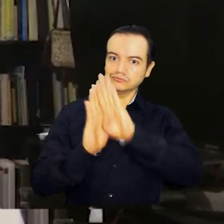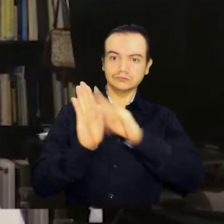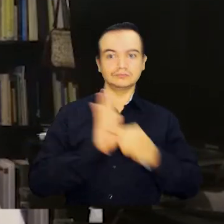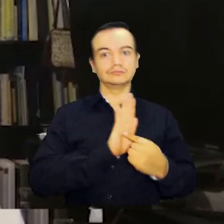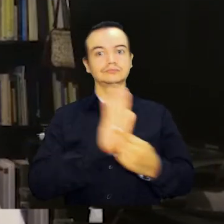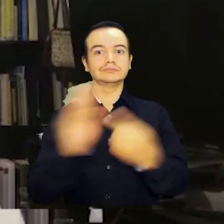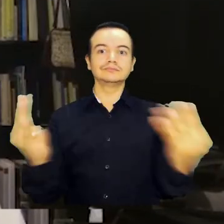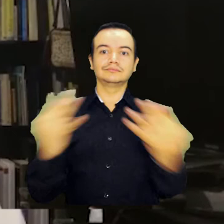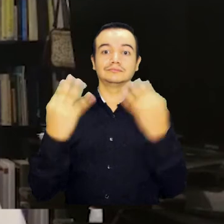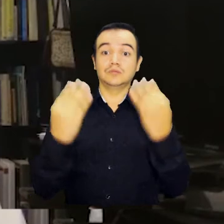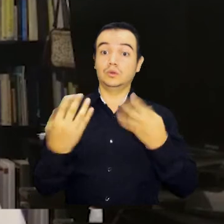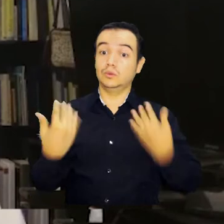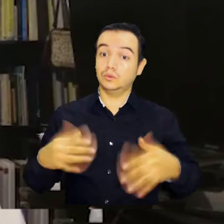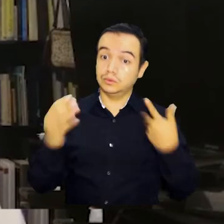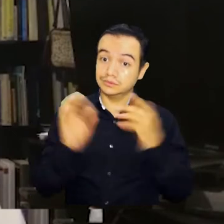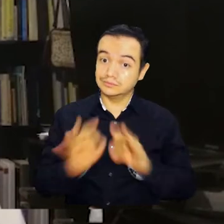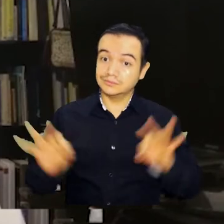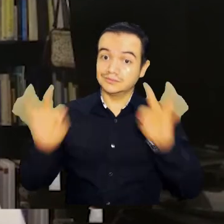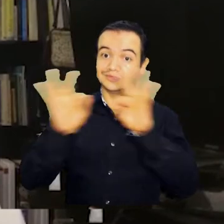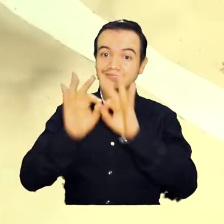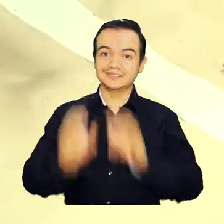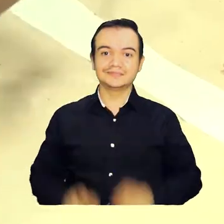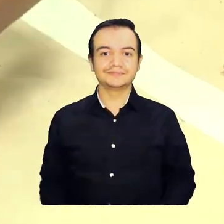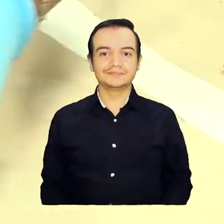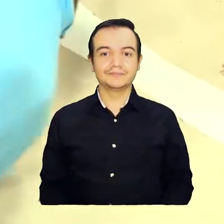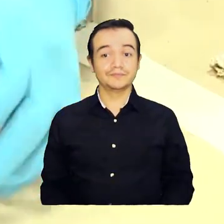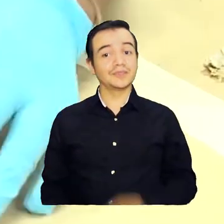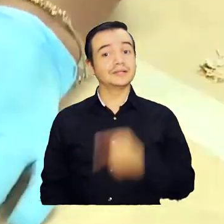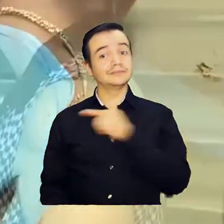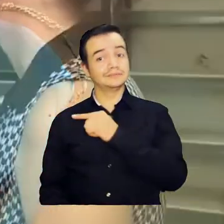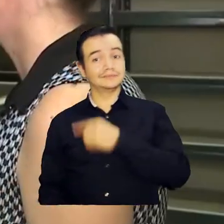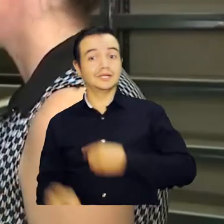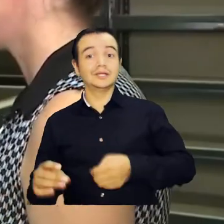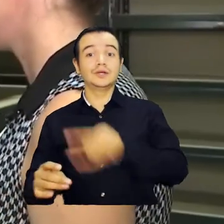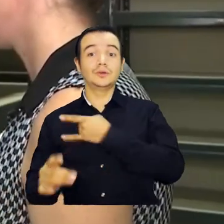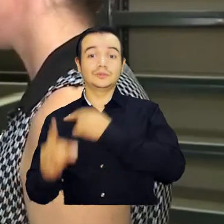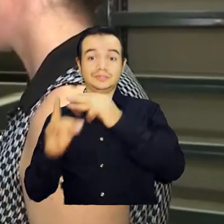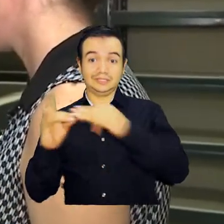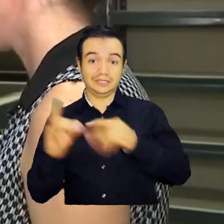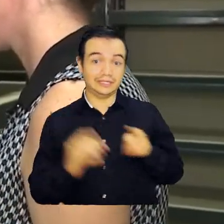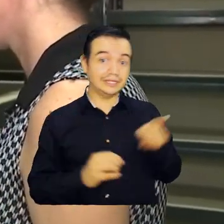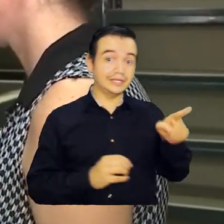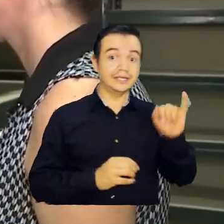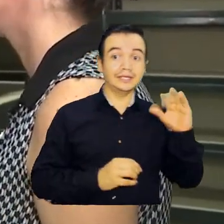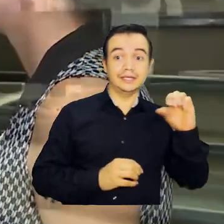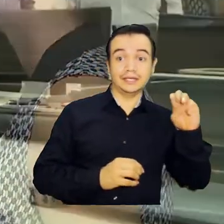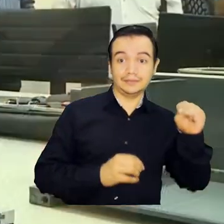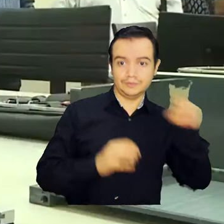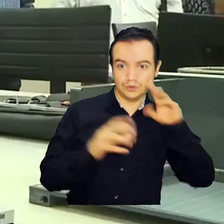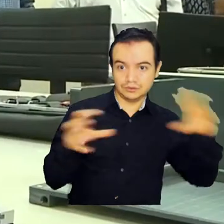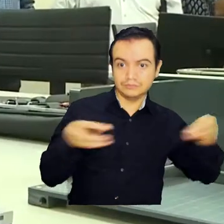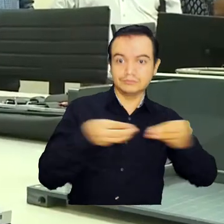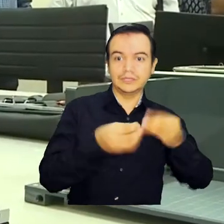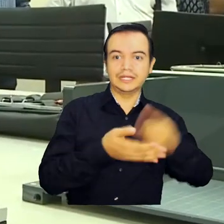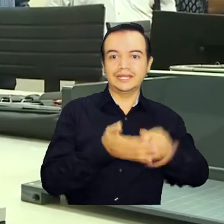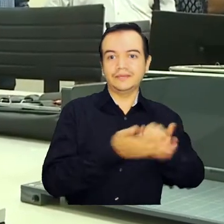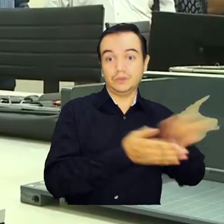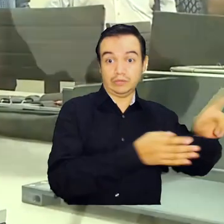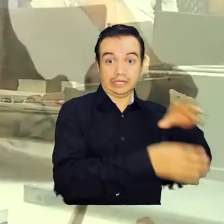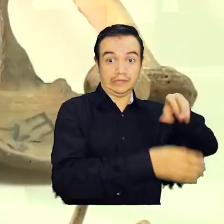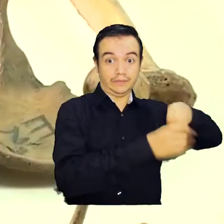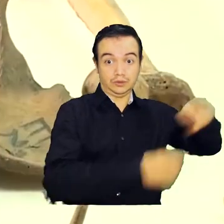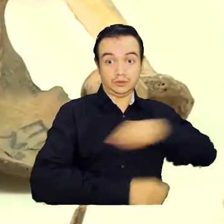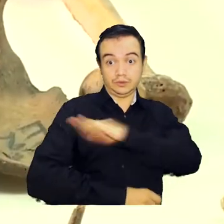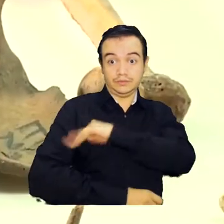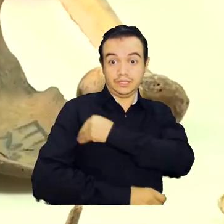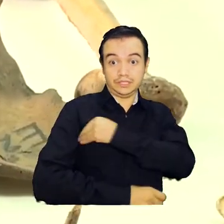visibilidad que comienza a tener un eco bastante importante. Cabe mencionar que la Alma Mater y el ICAN, organismo adscrito a Mincultura, han